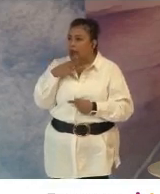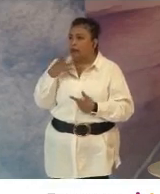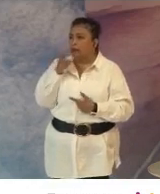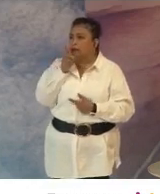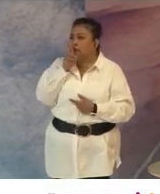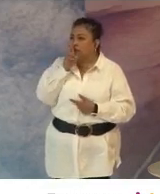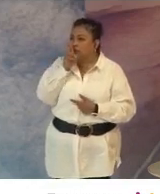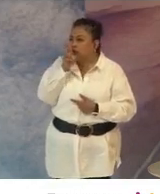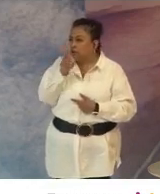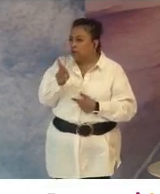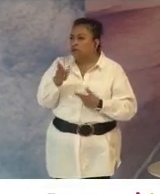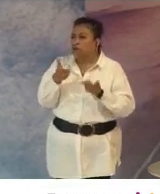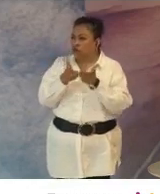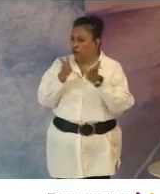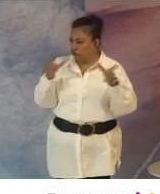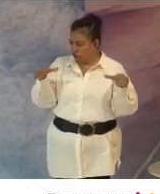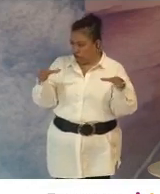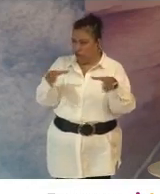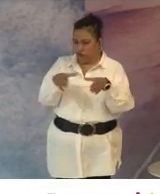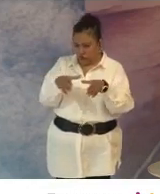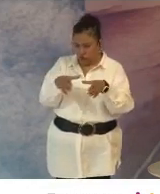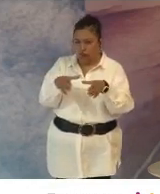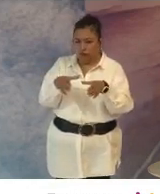producimos resultados de manera colectiva que